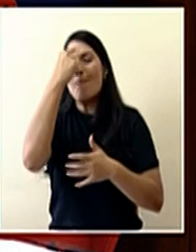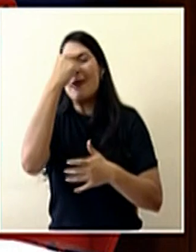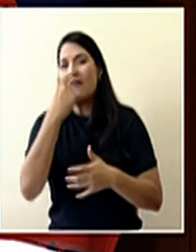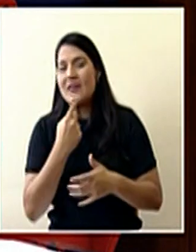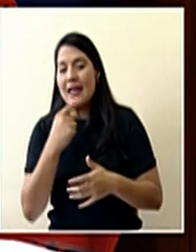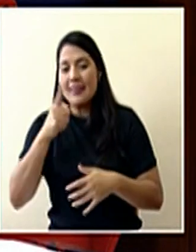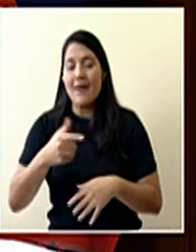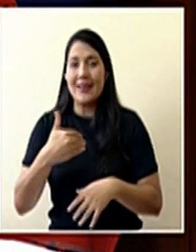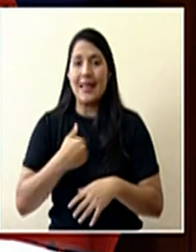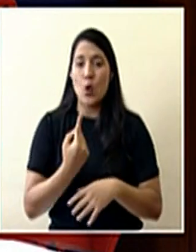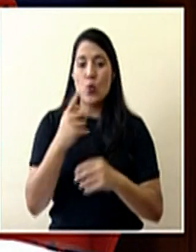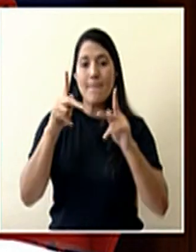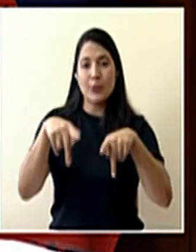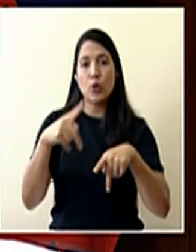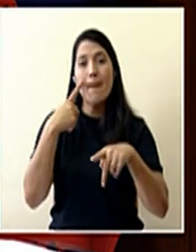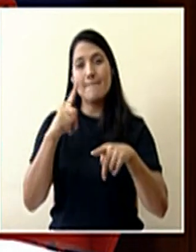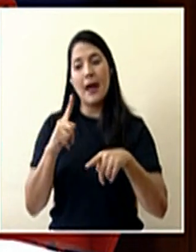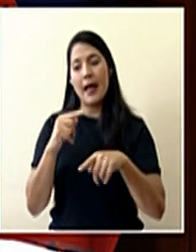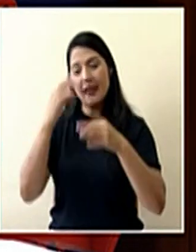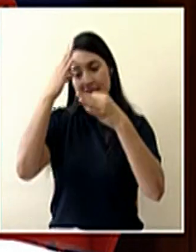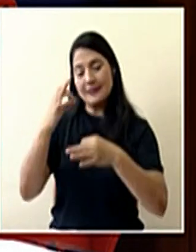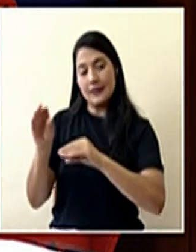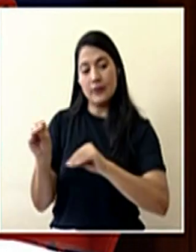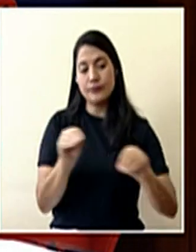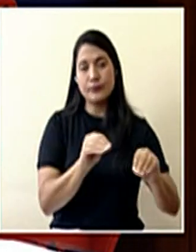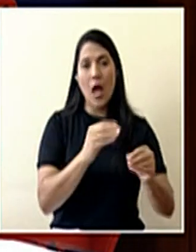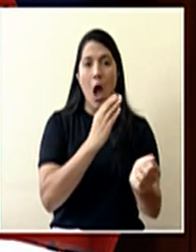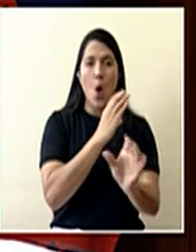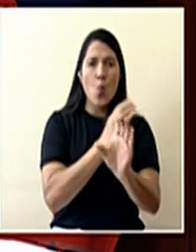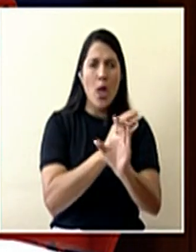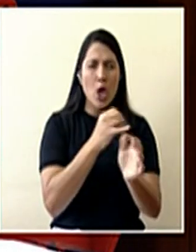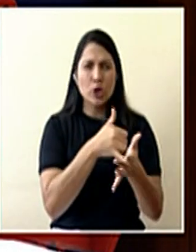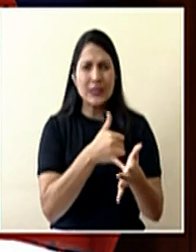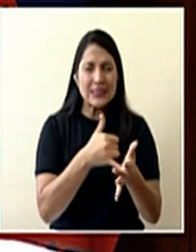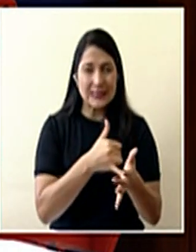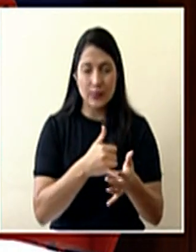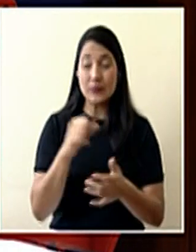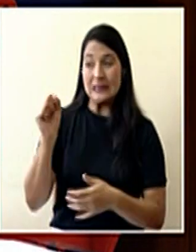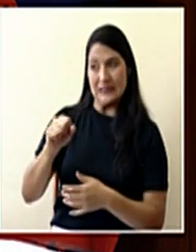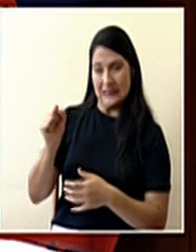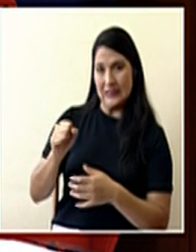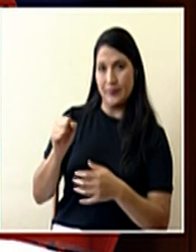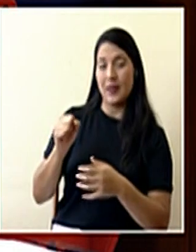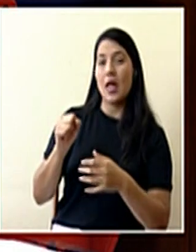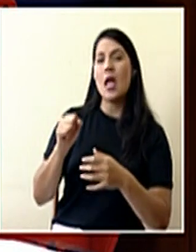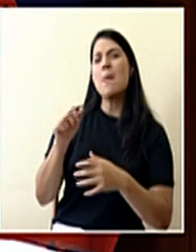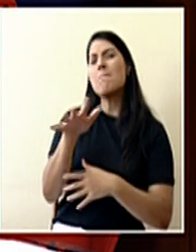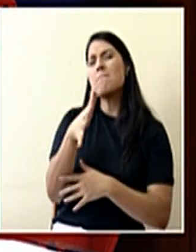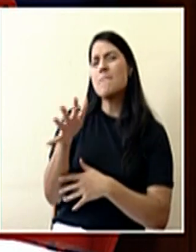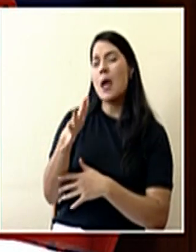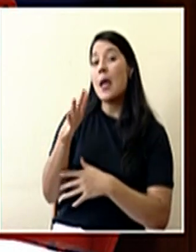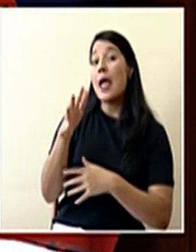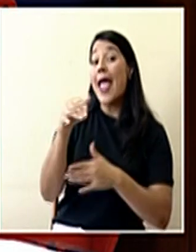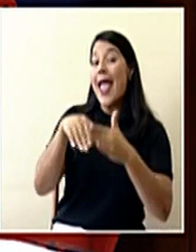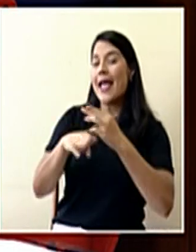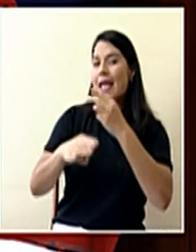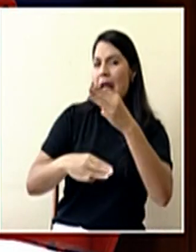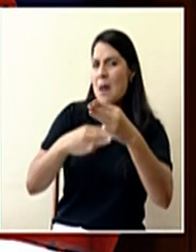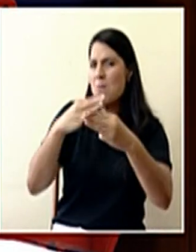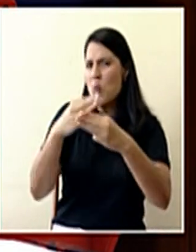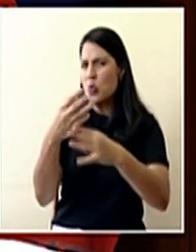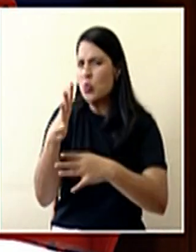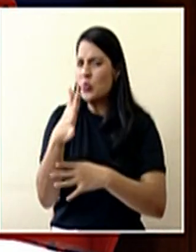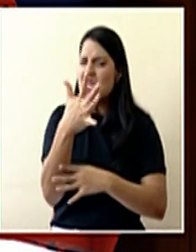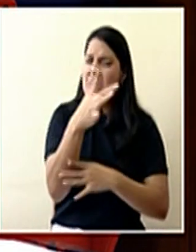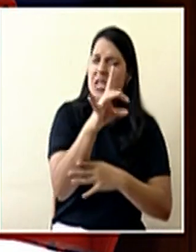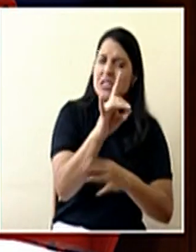Sí. A nivel internacional, el promedio está entre 18 y 20 días. Nosotros aquí todavía